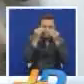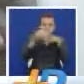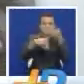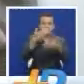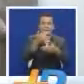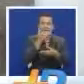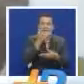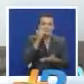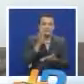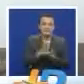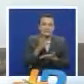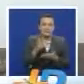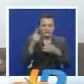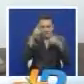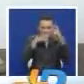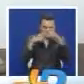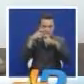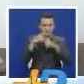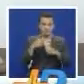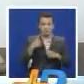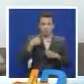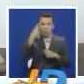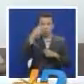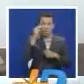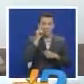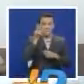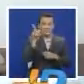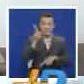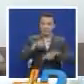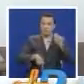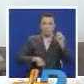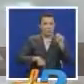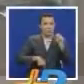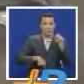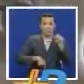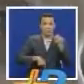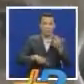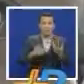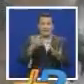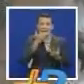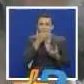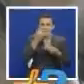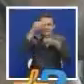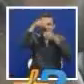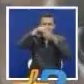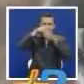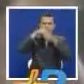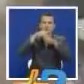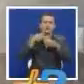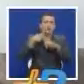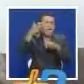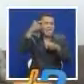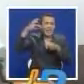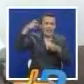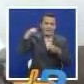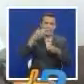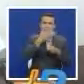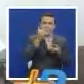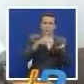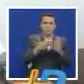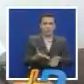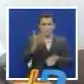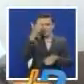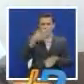qué pasaría con ella. Tenía los ojos cerrados, que no podía ver, que me cosieron los ojos todo. Cada vez es mejor haberme muerto. Yo no quería salir a la